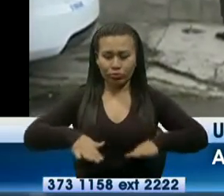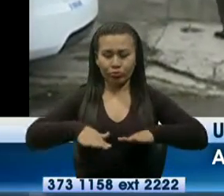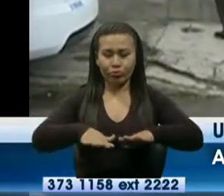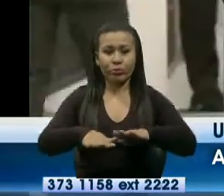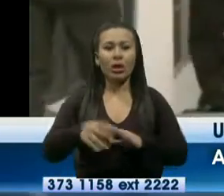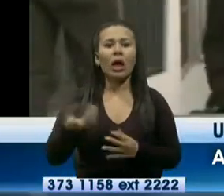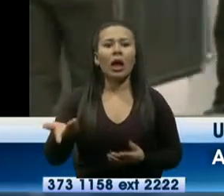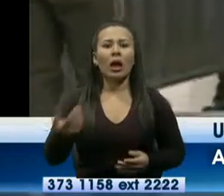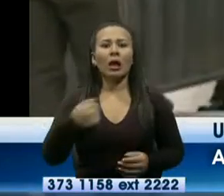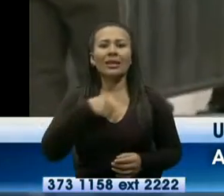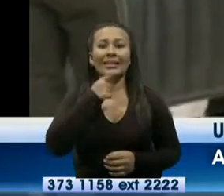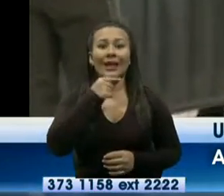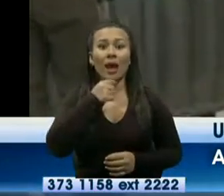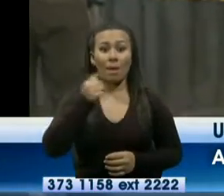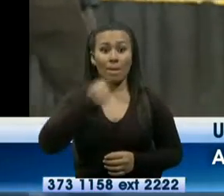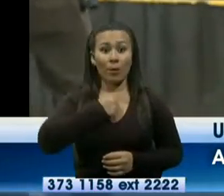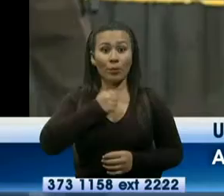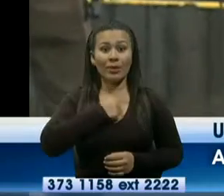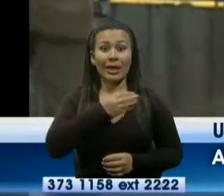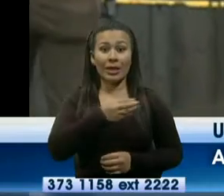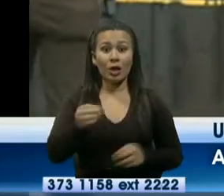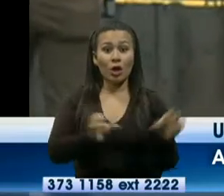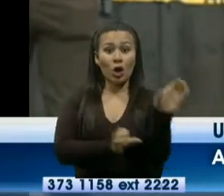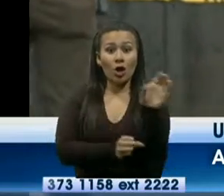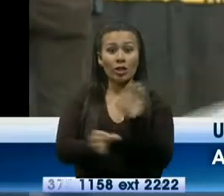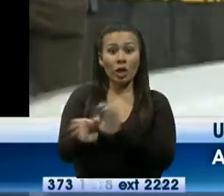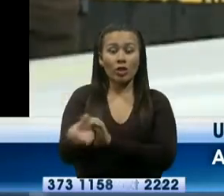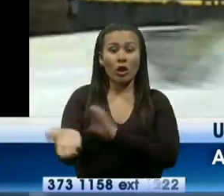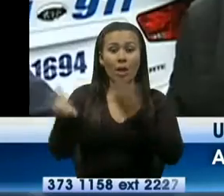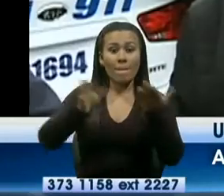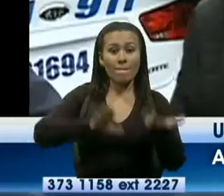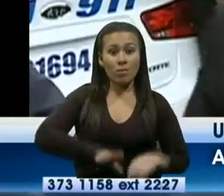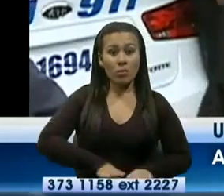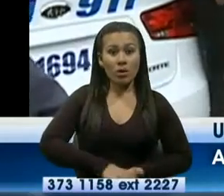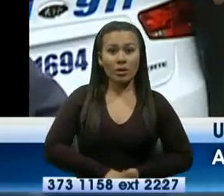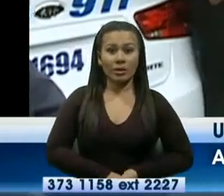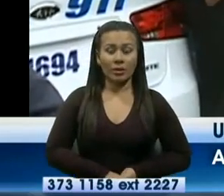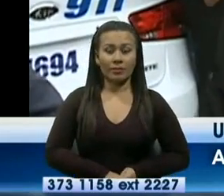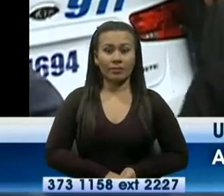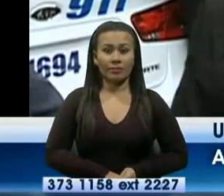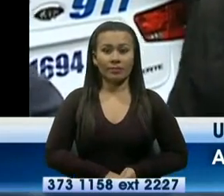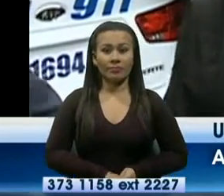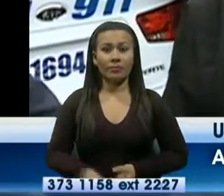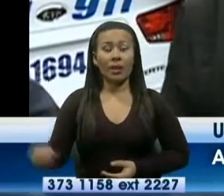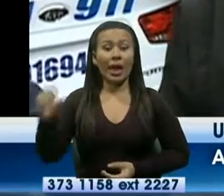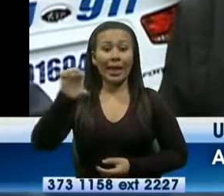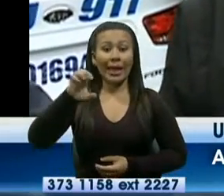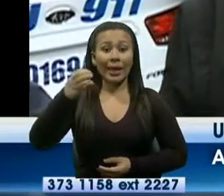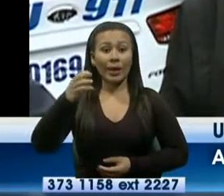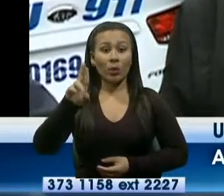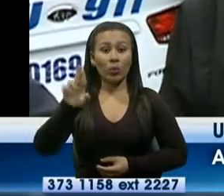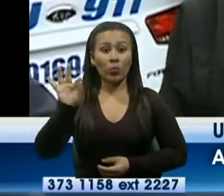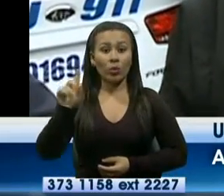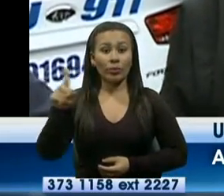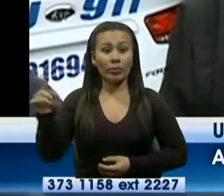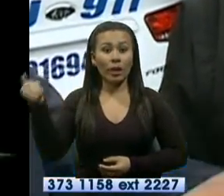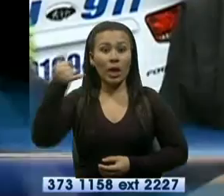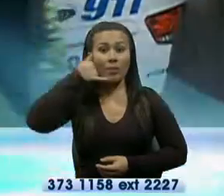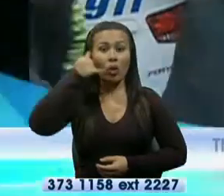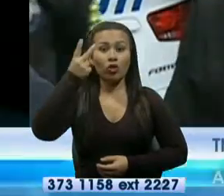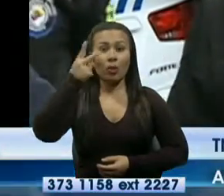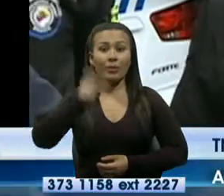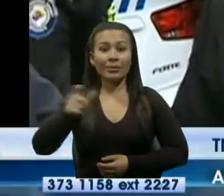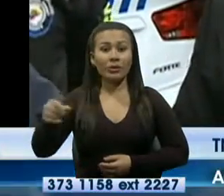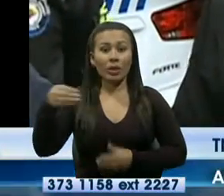la propietaria y la contadora se encontraban muertas. El ECU 911 nos reportó la presencia de dos cadáveres de sexo